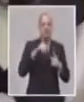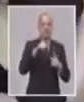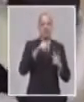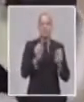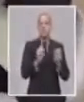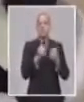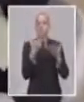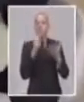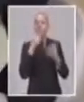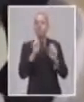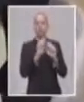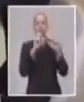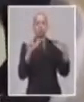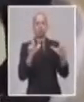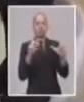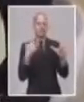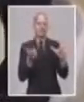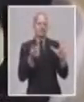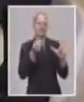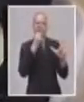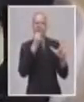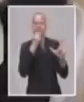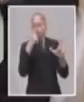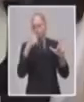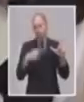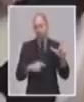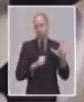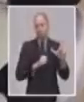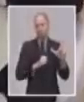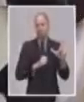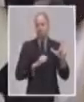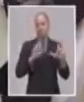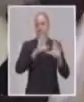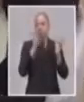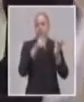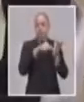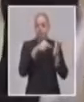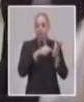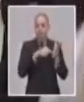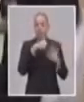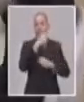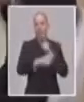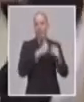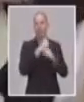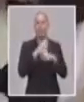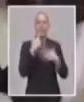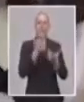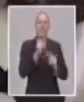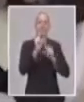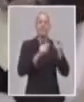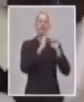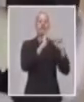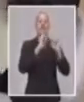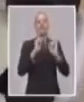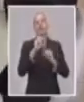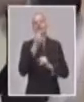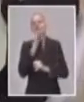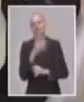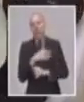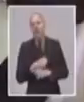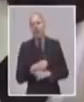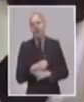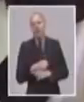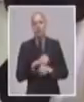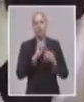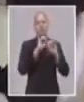páginas falsas y de bots que actúan como entes libres y contaminadores de todo. Esto era lo que estaba diciendo.